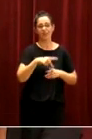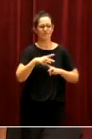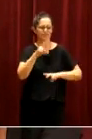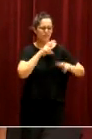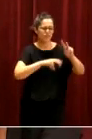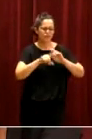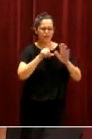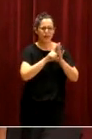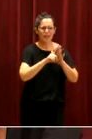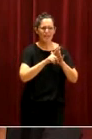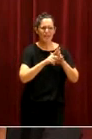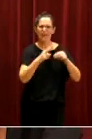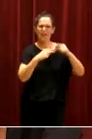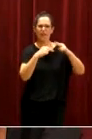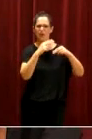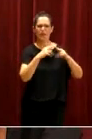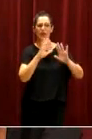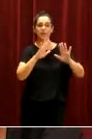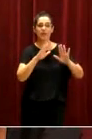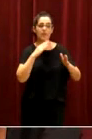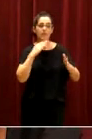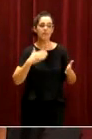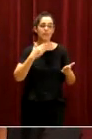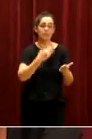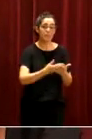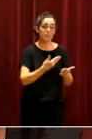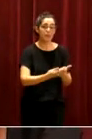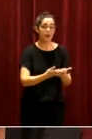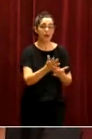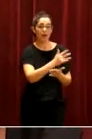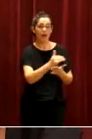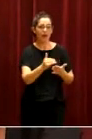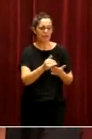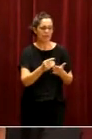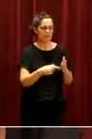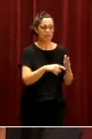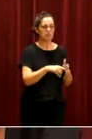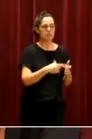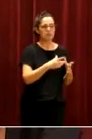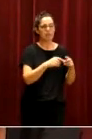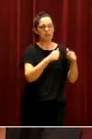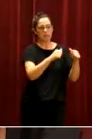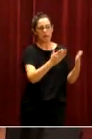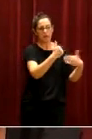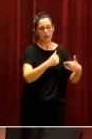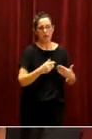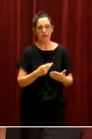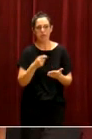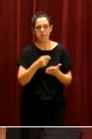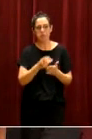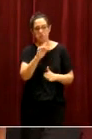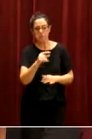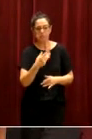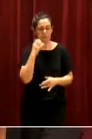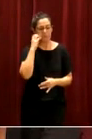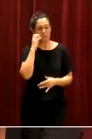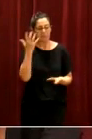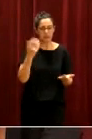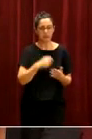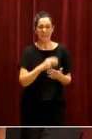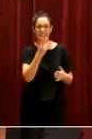pero sorprendente aparecieron los justificantes de pago de la tasa. Licencia no, tasa sí. Extraño. En un protocolo de intenciones firmado por las tres instituciones,